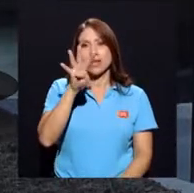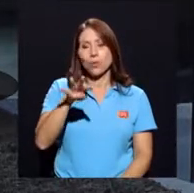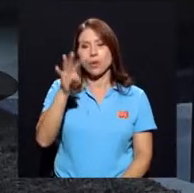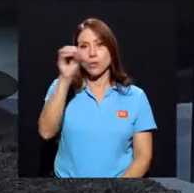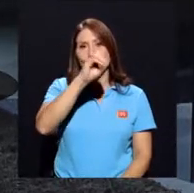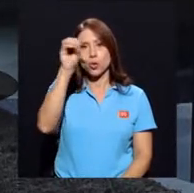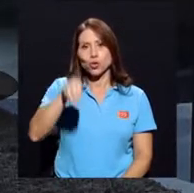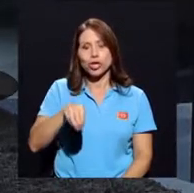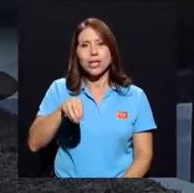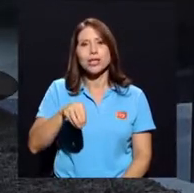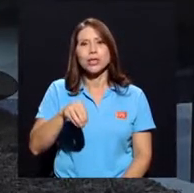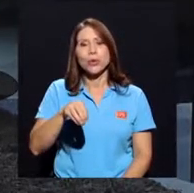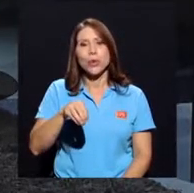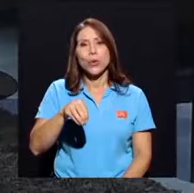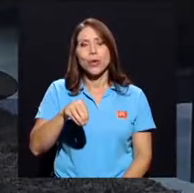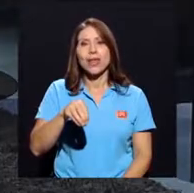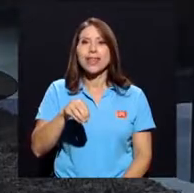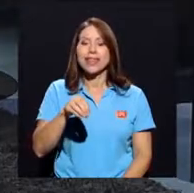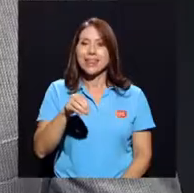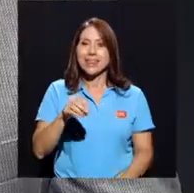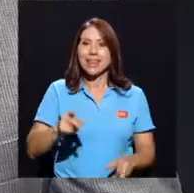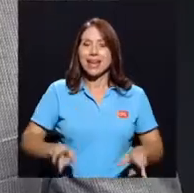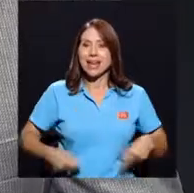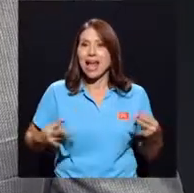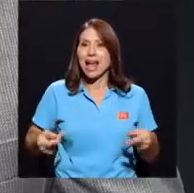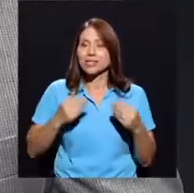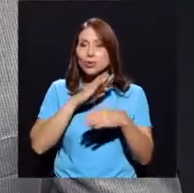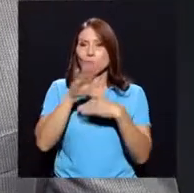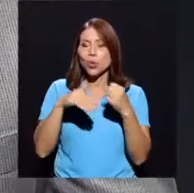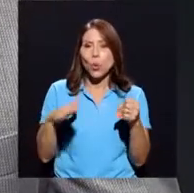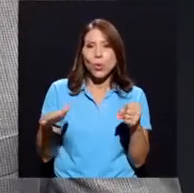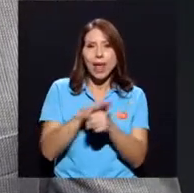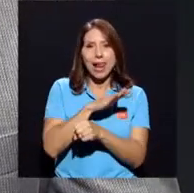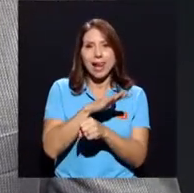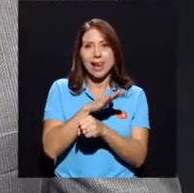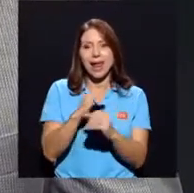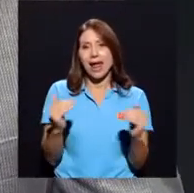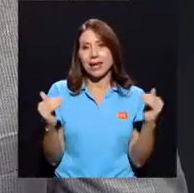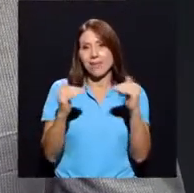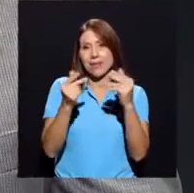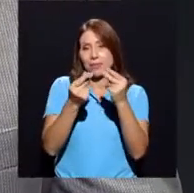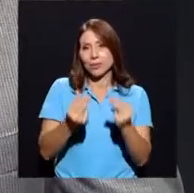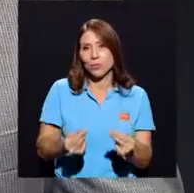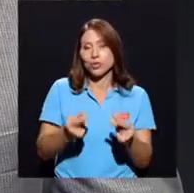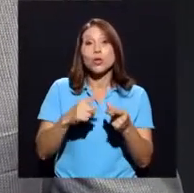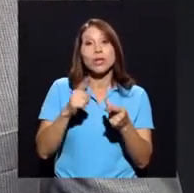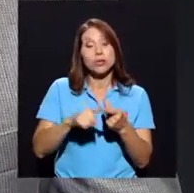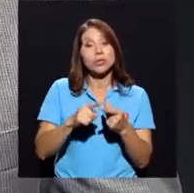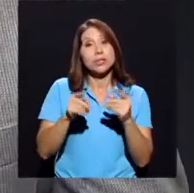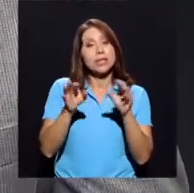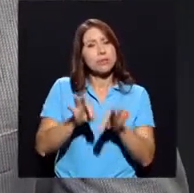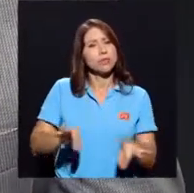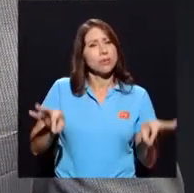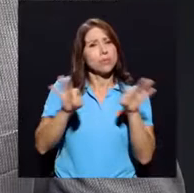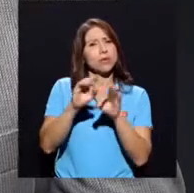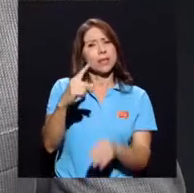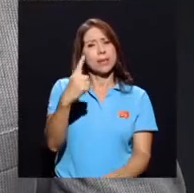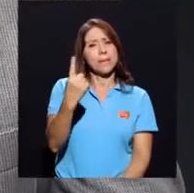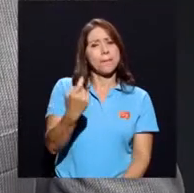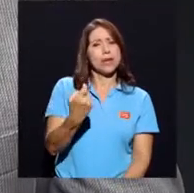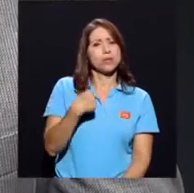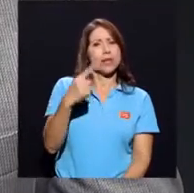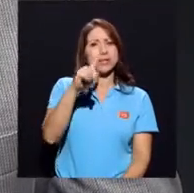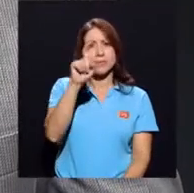por ciento del gasto total de a nivel de presupuesto entonces vale la pena preguntarse ya que estamos obteniendo